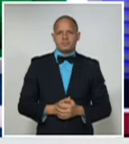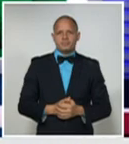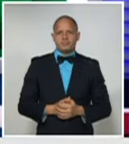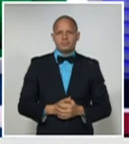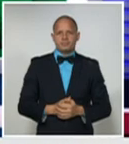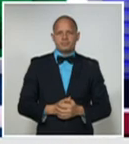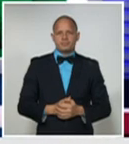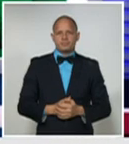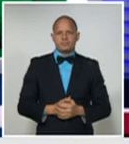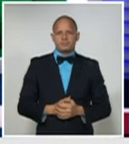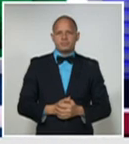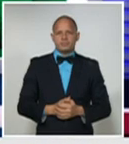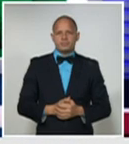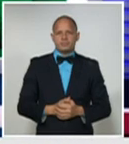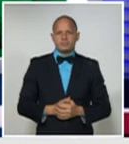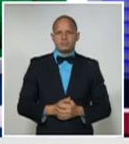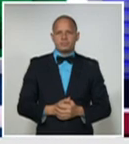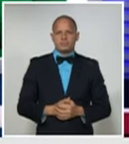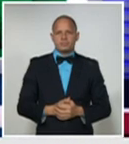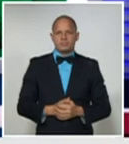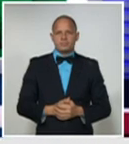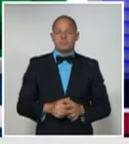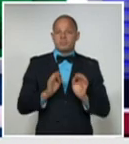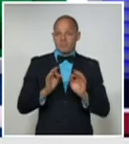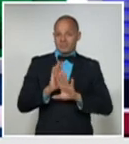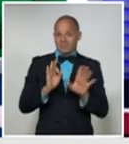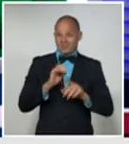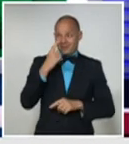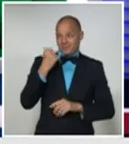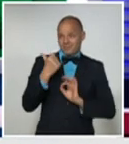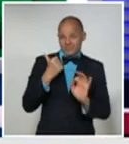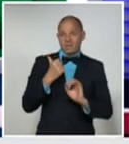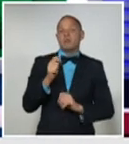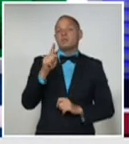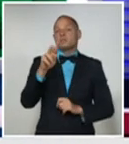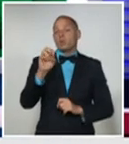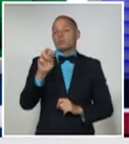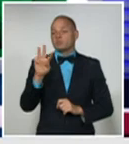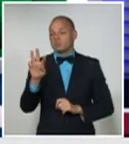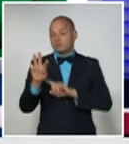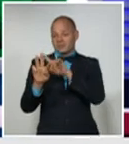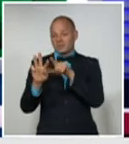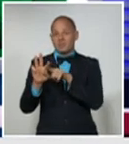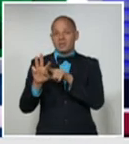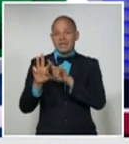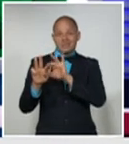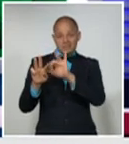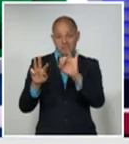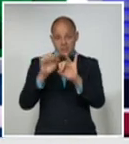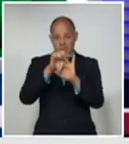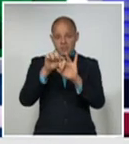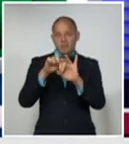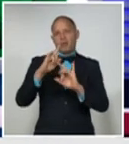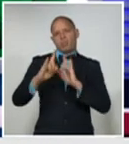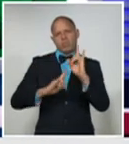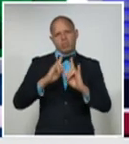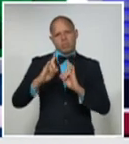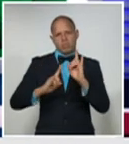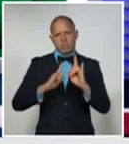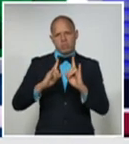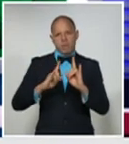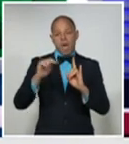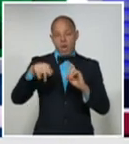también, de los 103 en edades pediátricas, 7 son lactantes, de La Habana